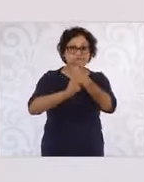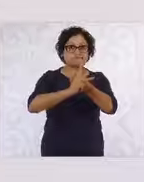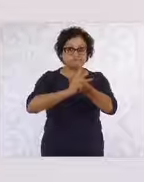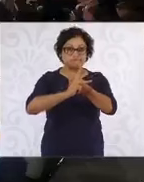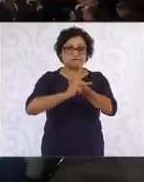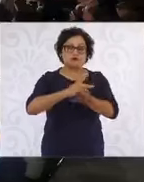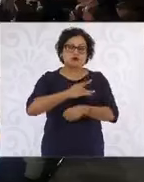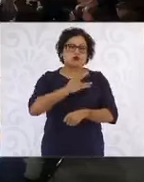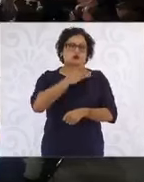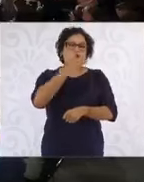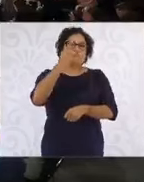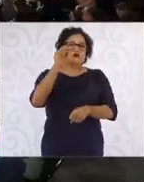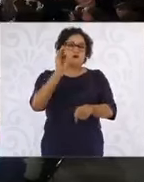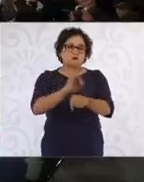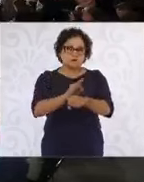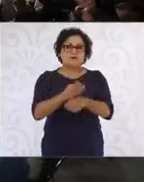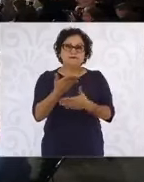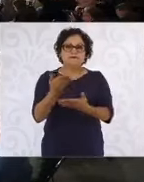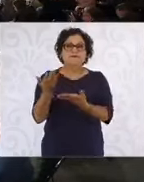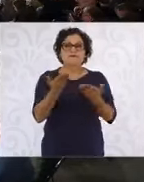Citla. Sí. Adelante.